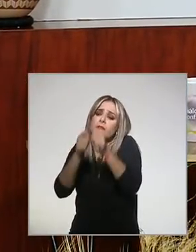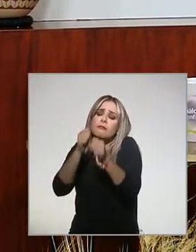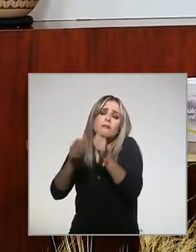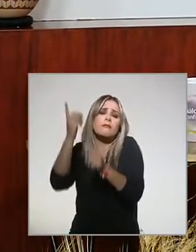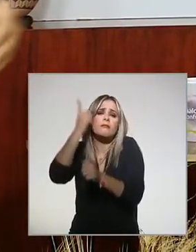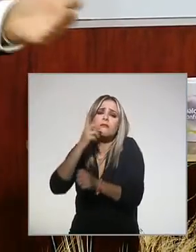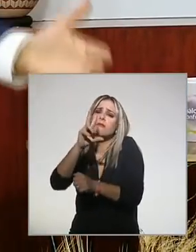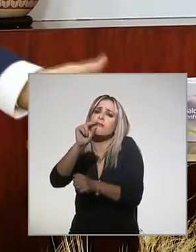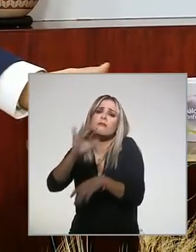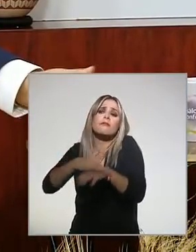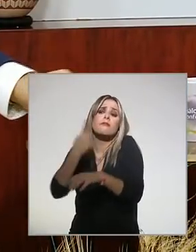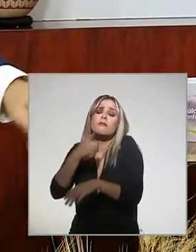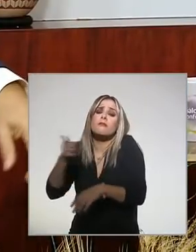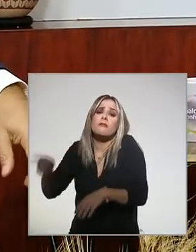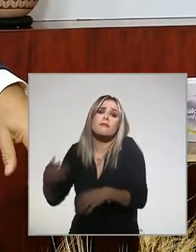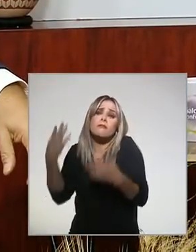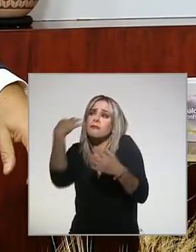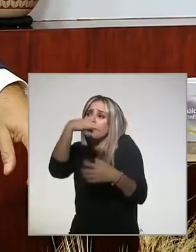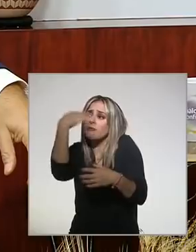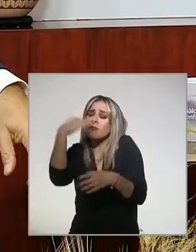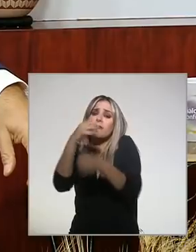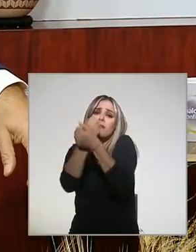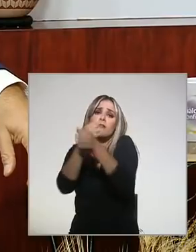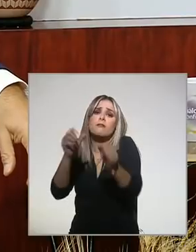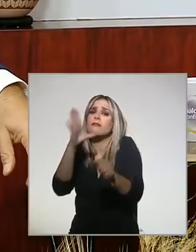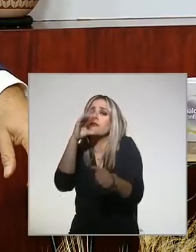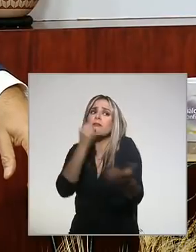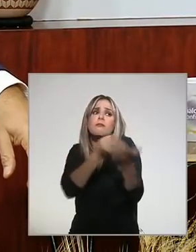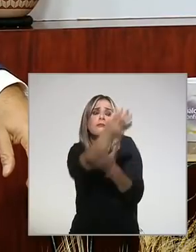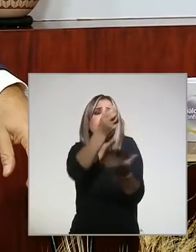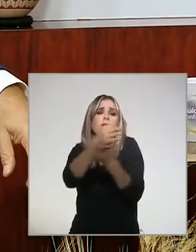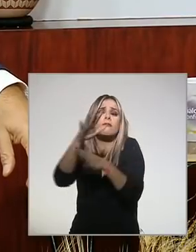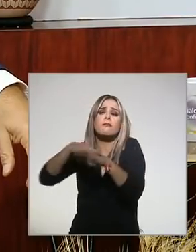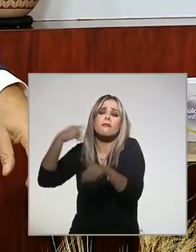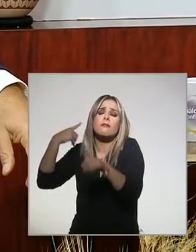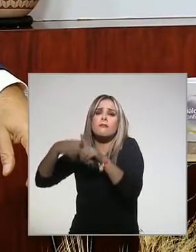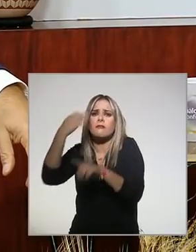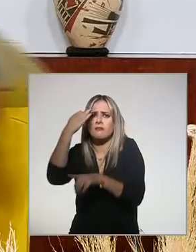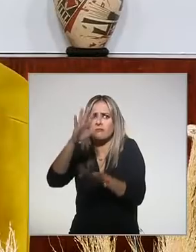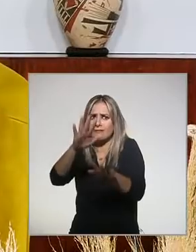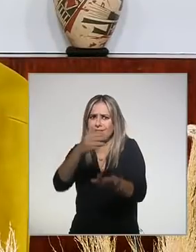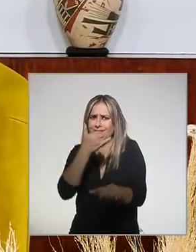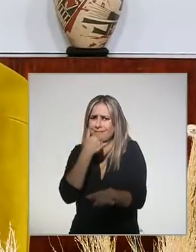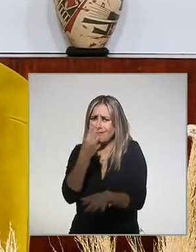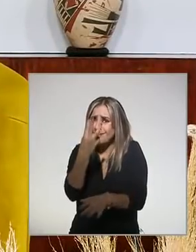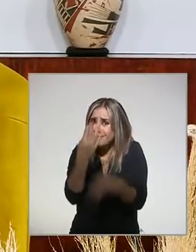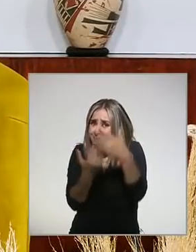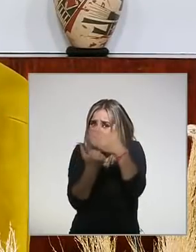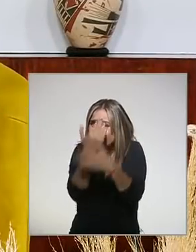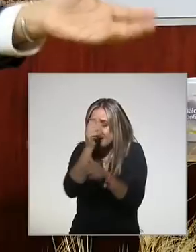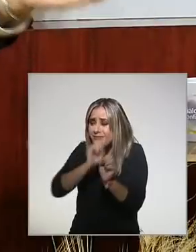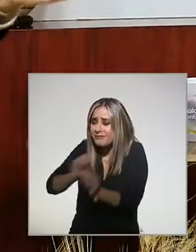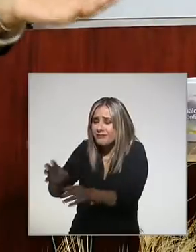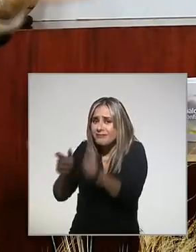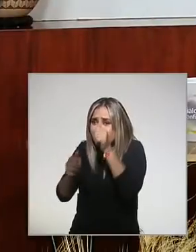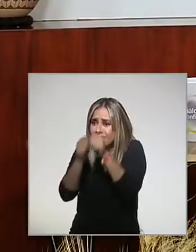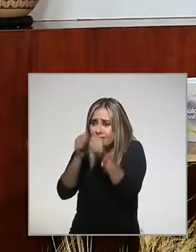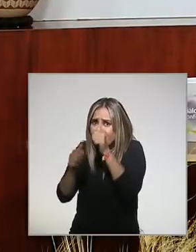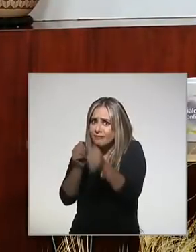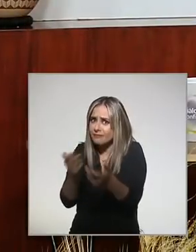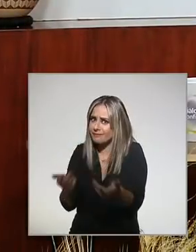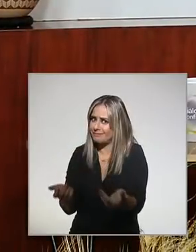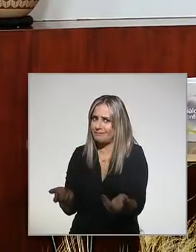durmieran porque no tenían otra forma de socializar. ¿Cómo a las 3 de la mañana, de veras? O sea, vuelvo al punto,